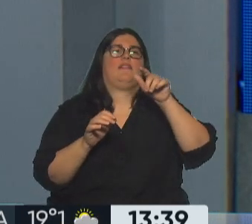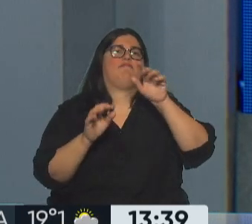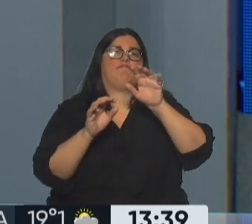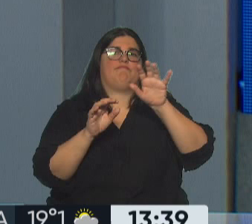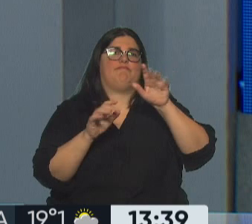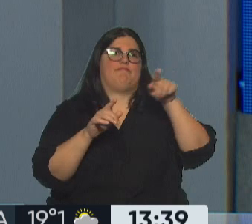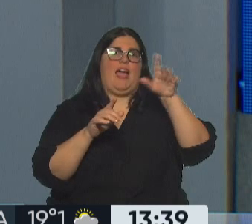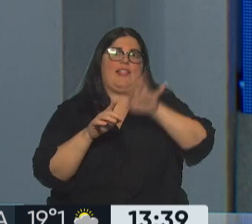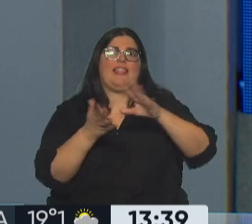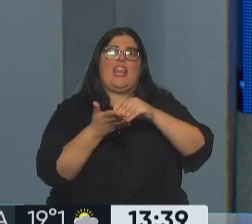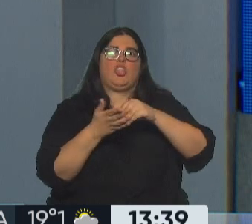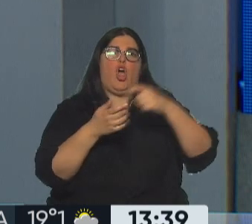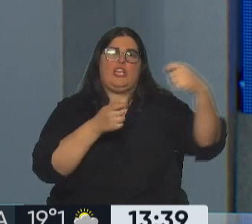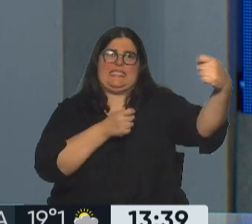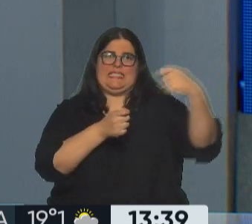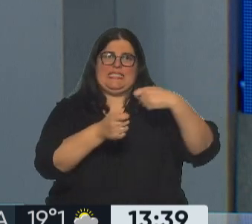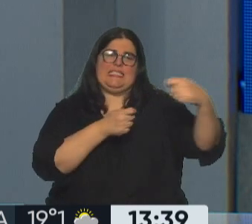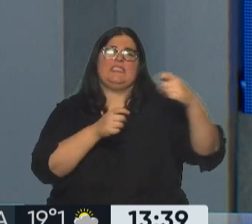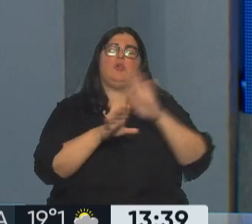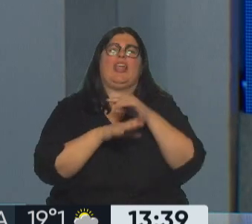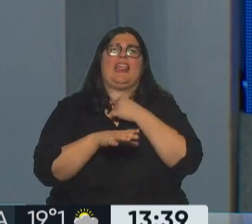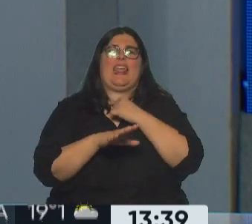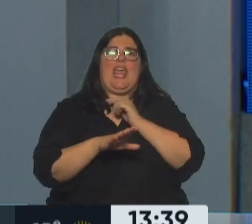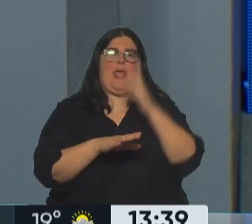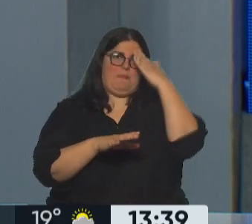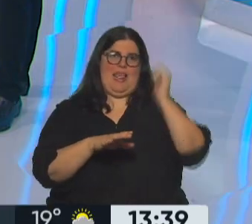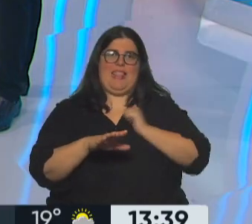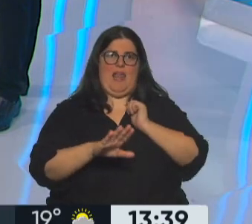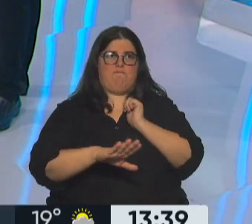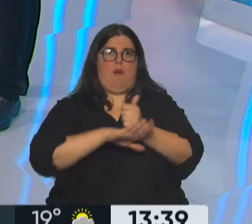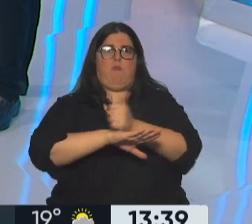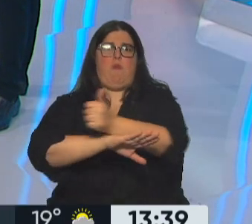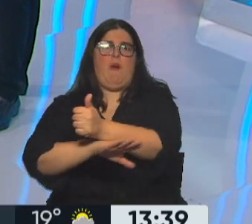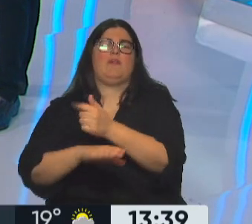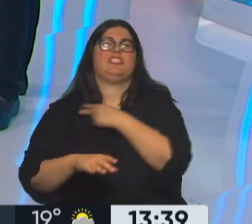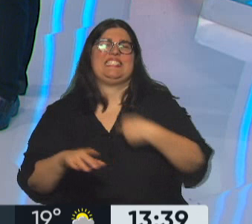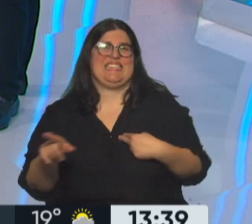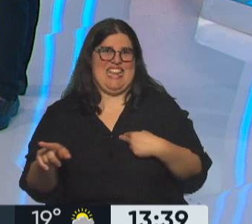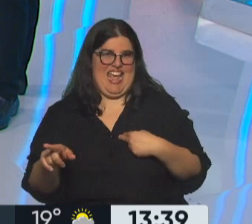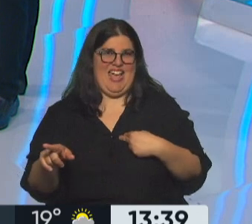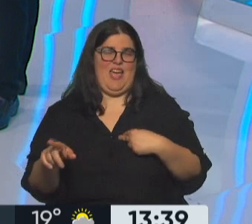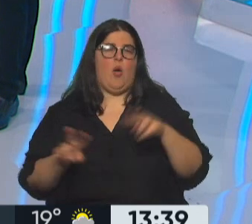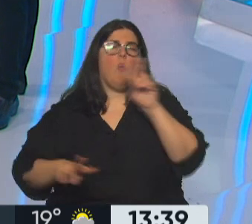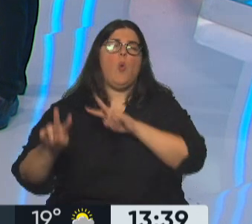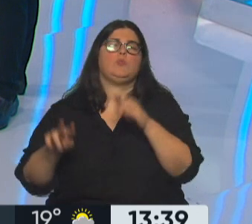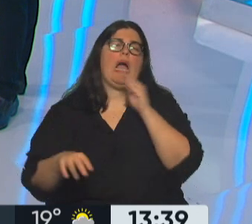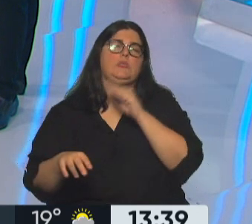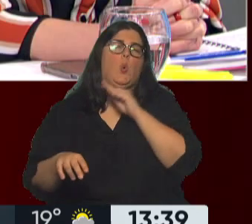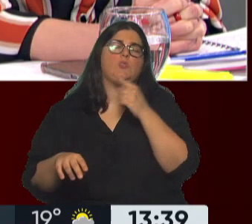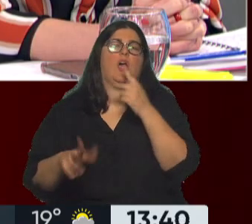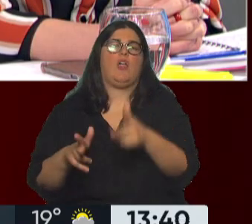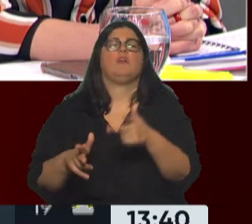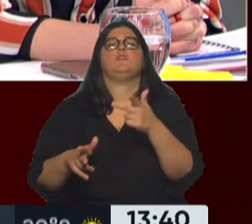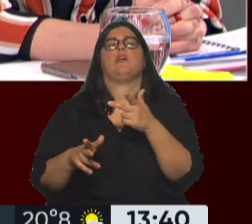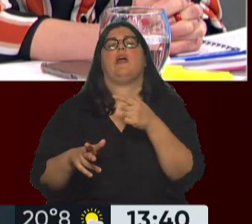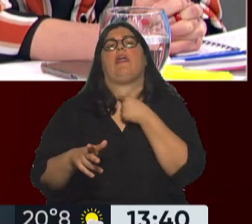por, digamos, una mayor presencia militar de China sobre pretexto de proteger las líneas